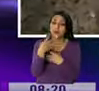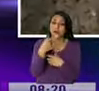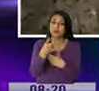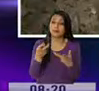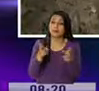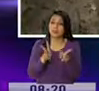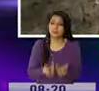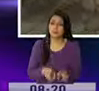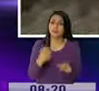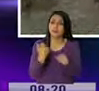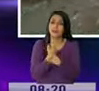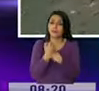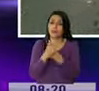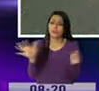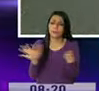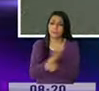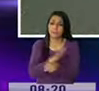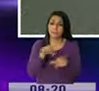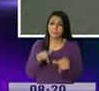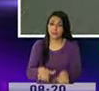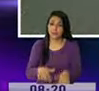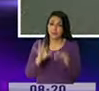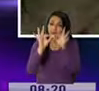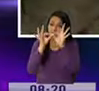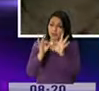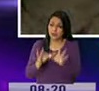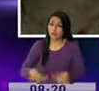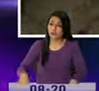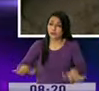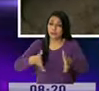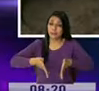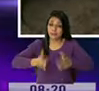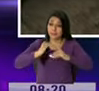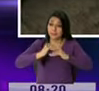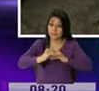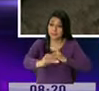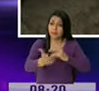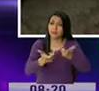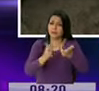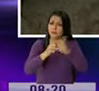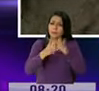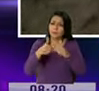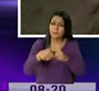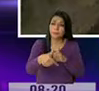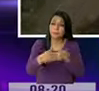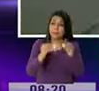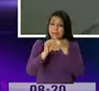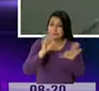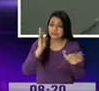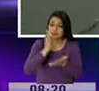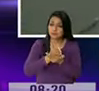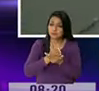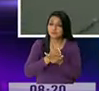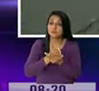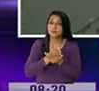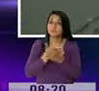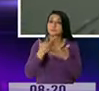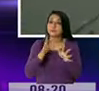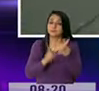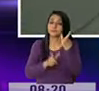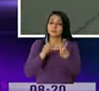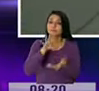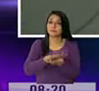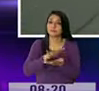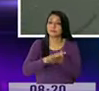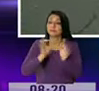a realizar un trabajo integral aquí para arreglar toda la vía y así también evitar futuros problemas e inconvenientes y esto hará dar tranquilidad